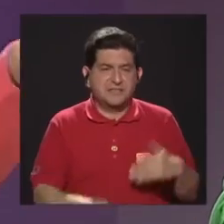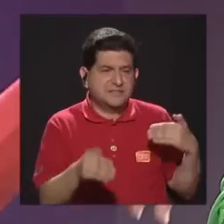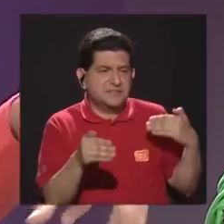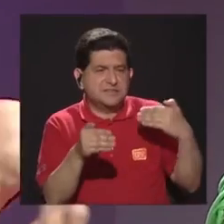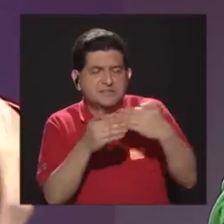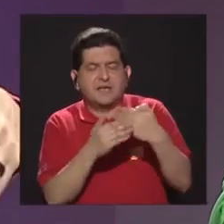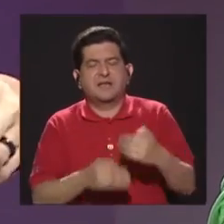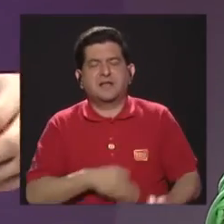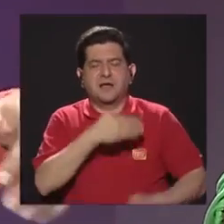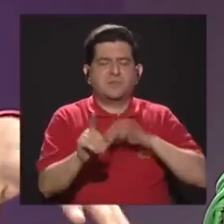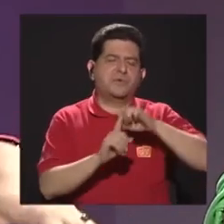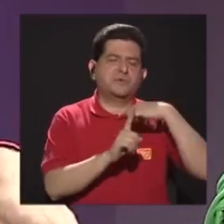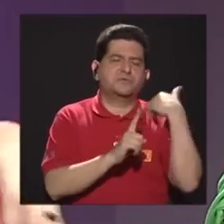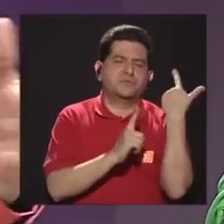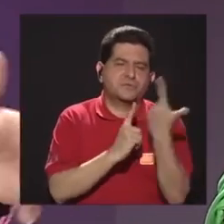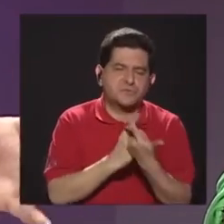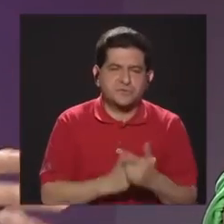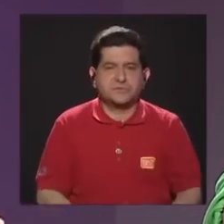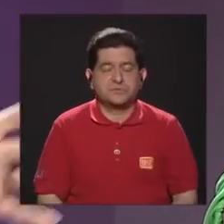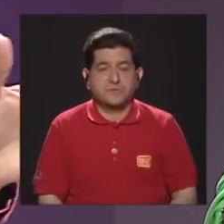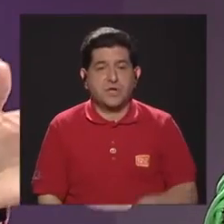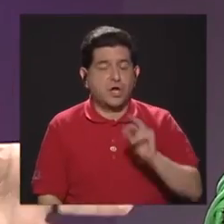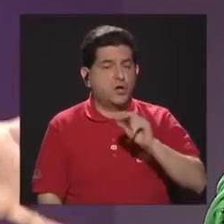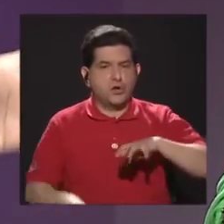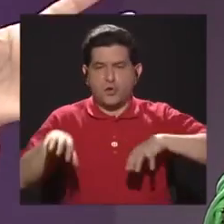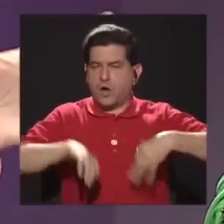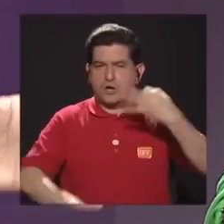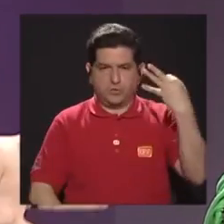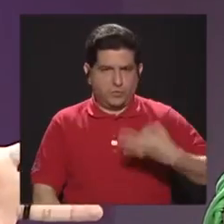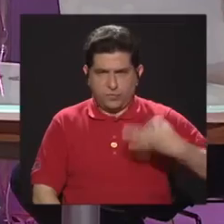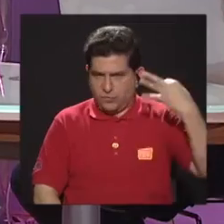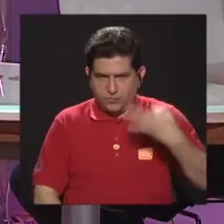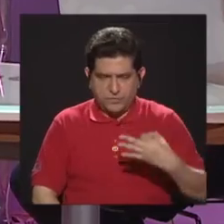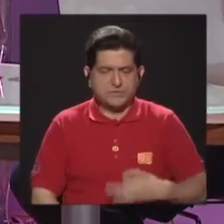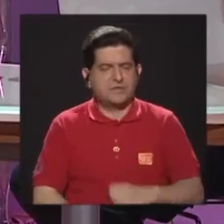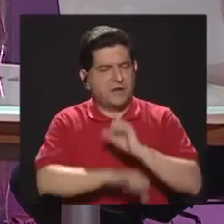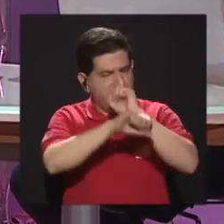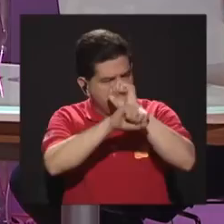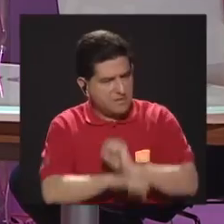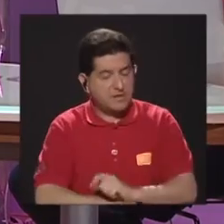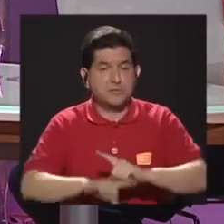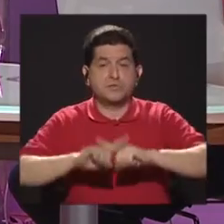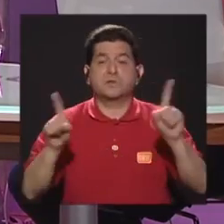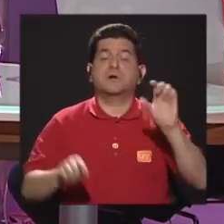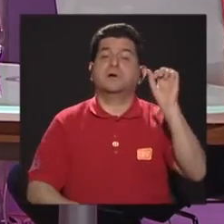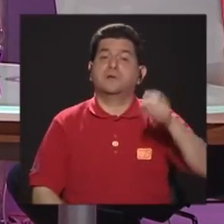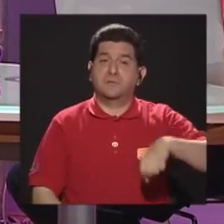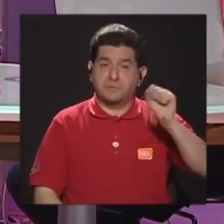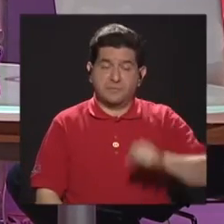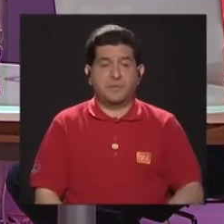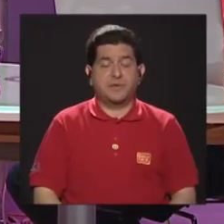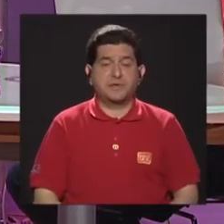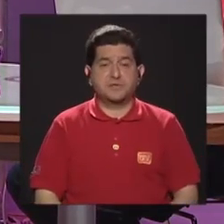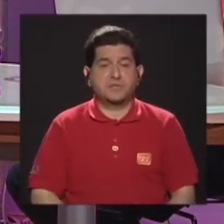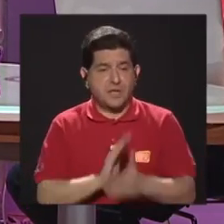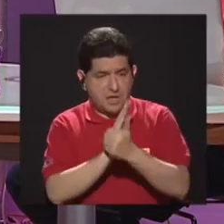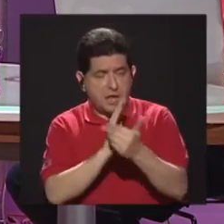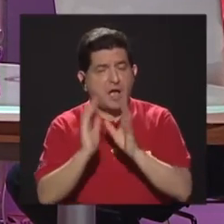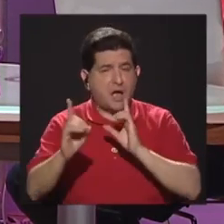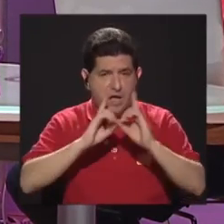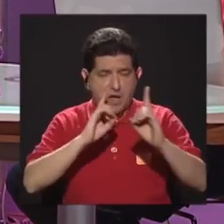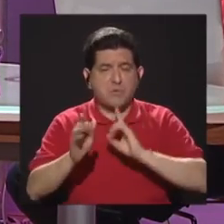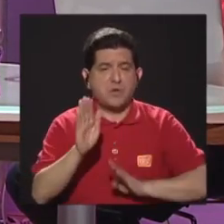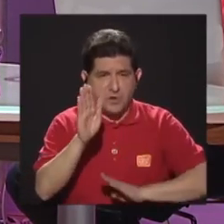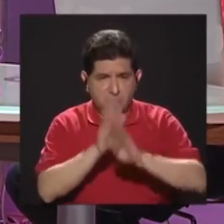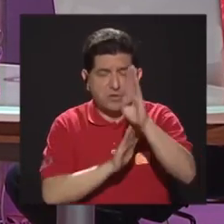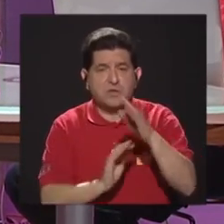a socializar, a tal vez no el acto formal, ¿verdad?, tradicional, pero sí hay tal vez una mayor capacidad de diálogo que se ha